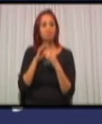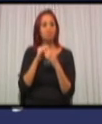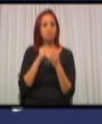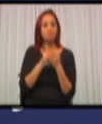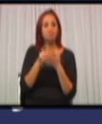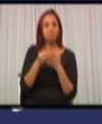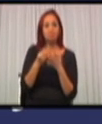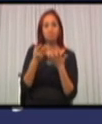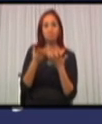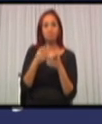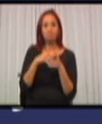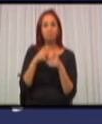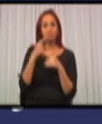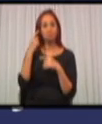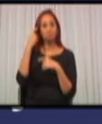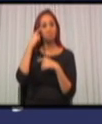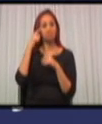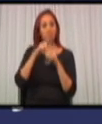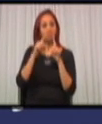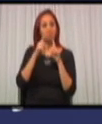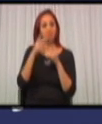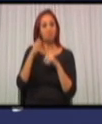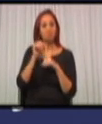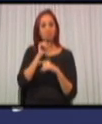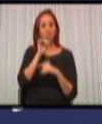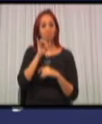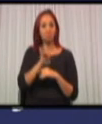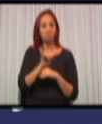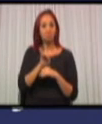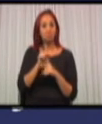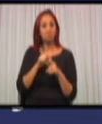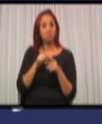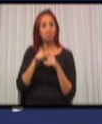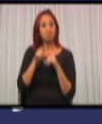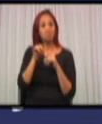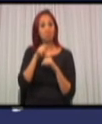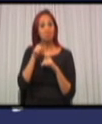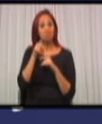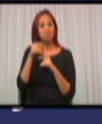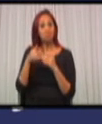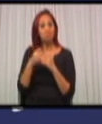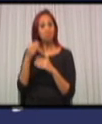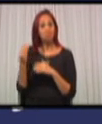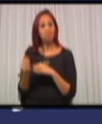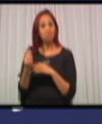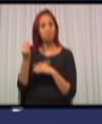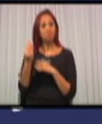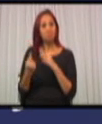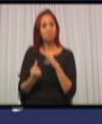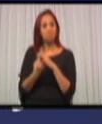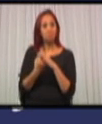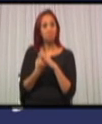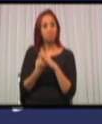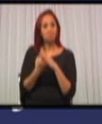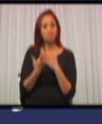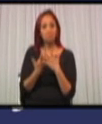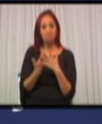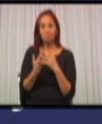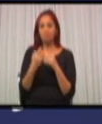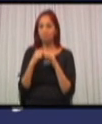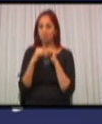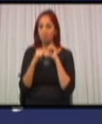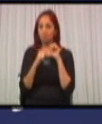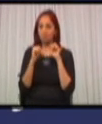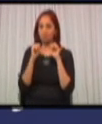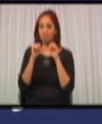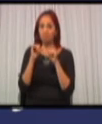vendan, porque pensamos diferente y ya la cosa no es así. A esos nuevos jóvenes que van saliendo hay que llevarlos